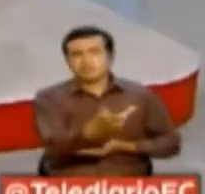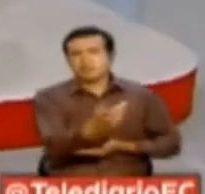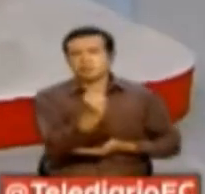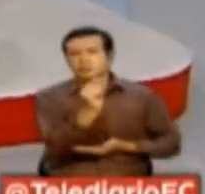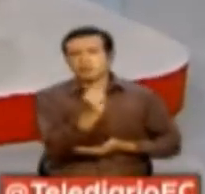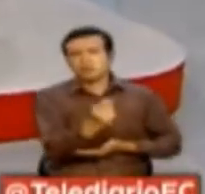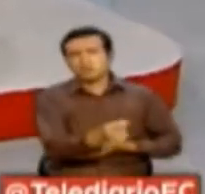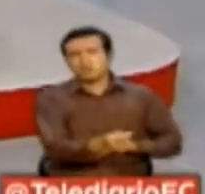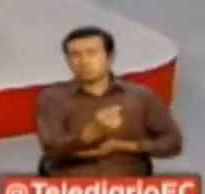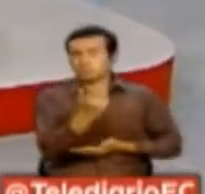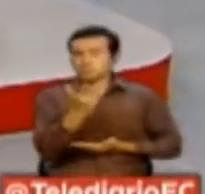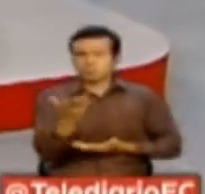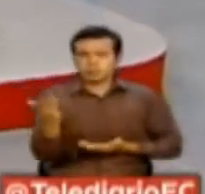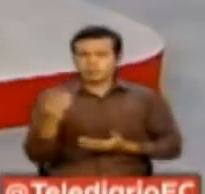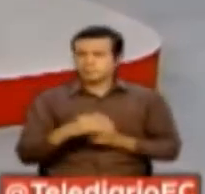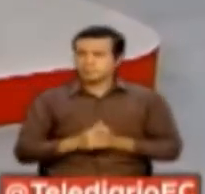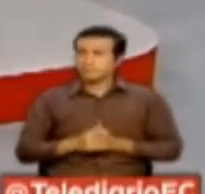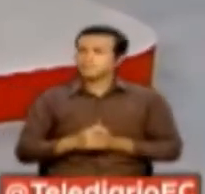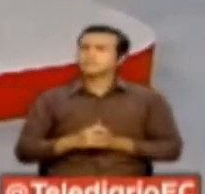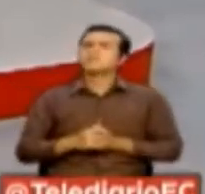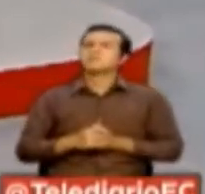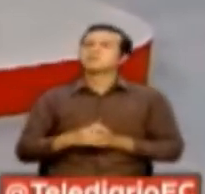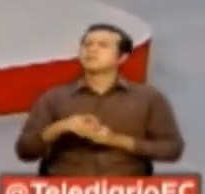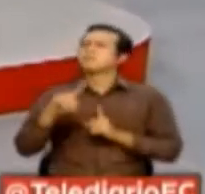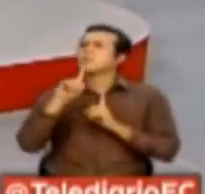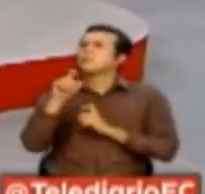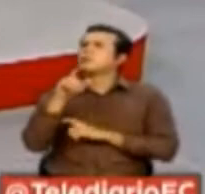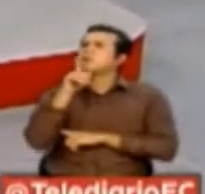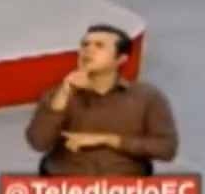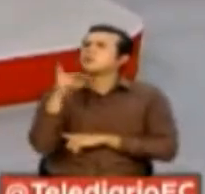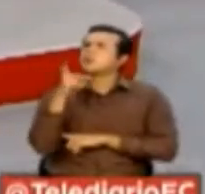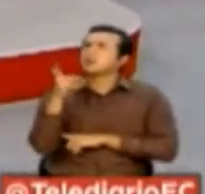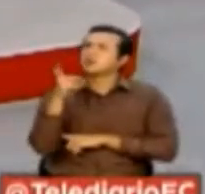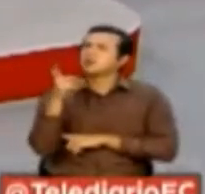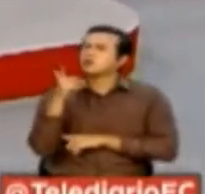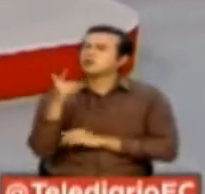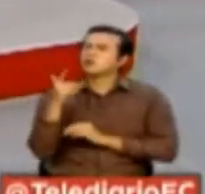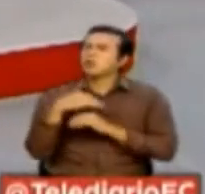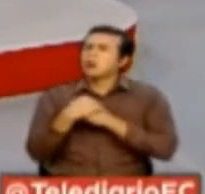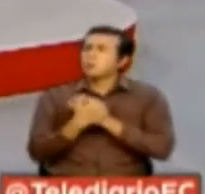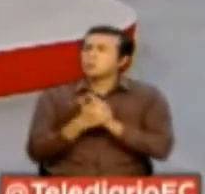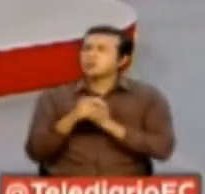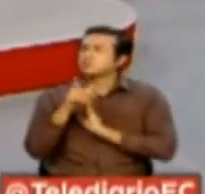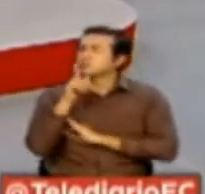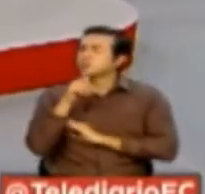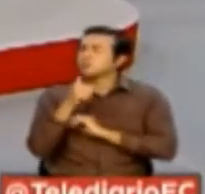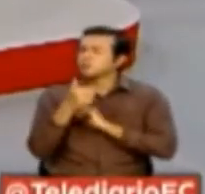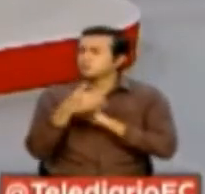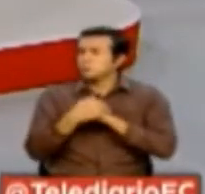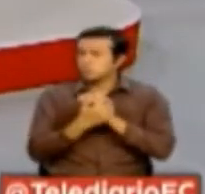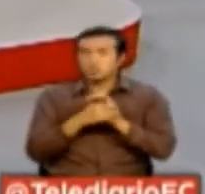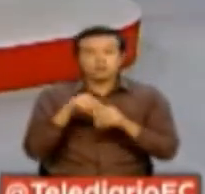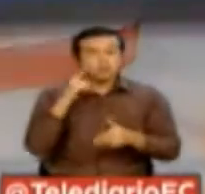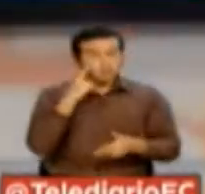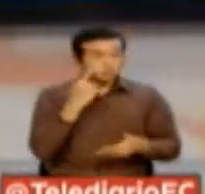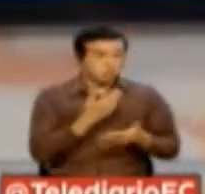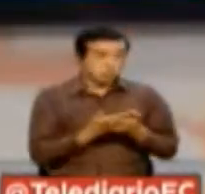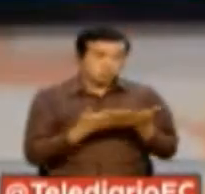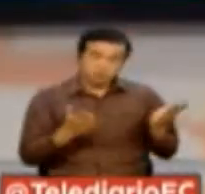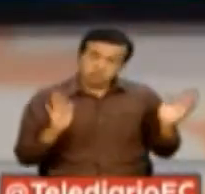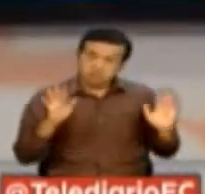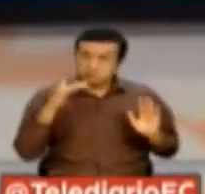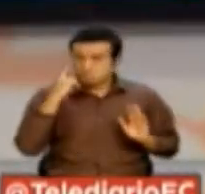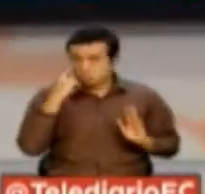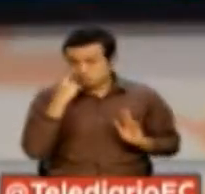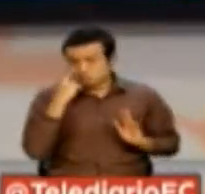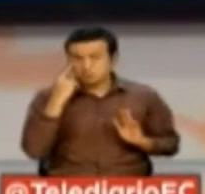comparado con esto en efecto la pregunta es quién o quiénes sean beneficios es bueno según dicen y eso hay que probarlo por supuesto